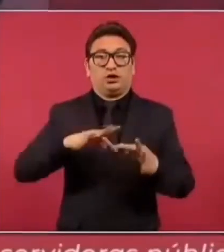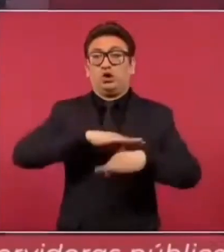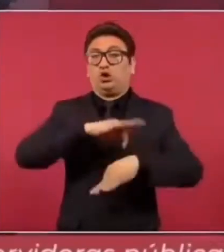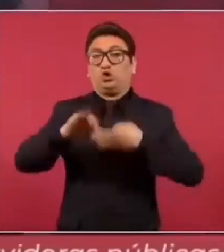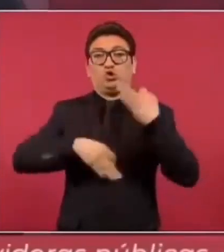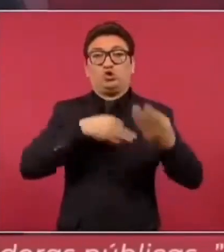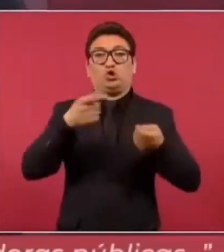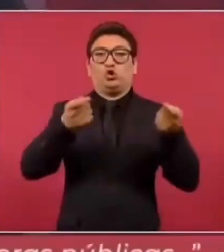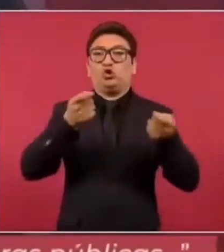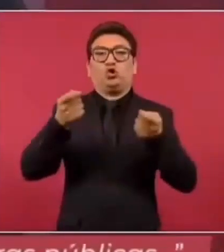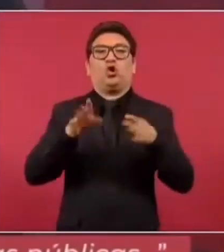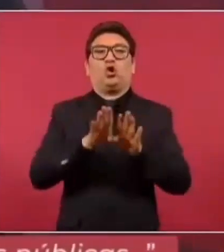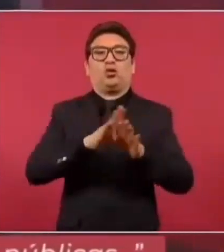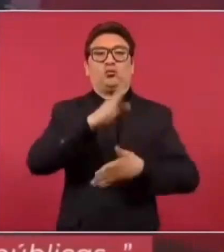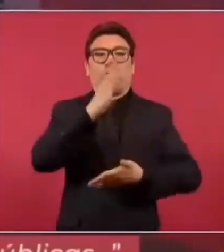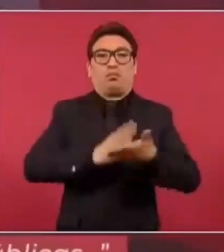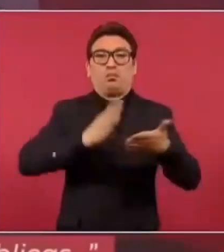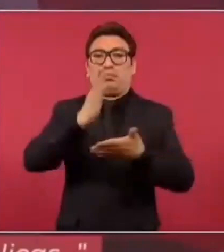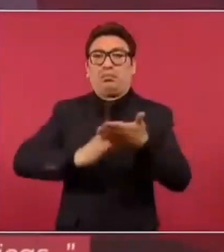fraccionado